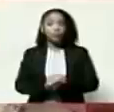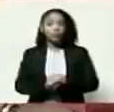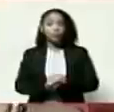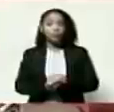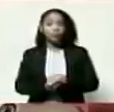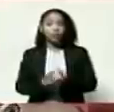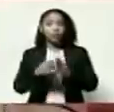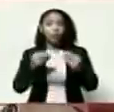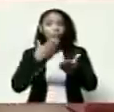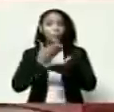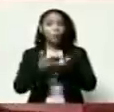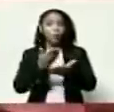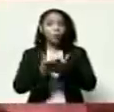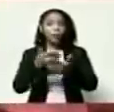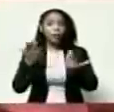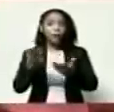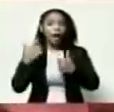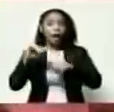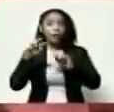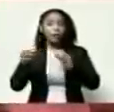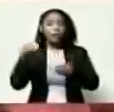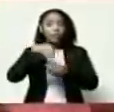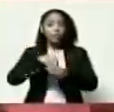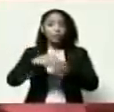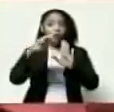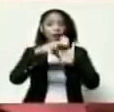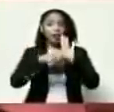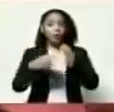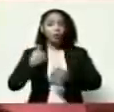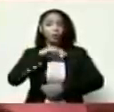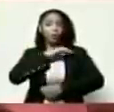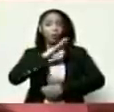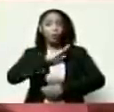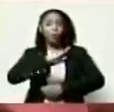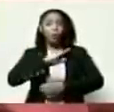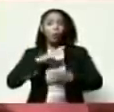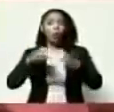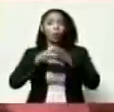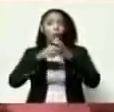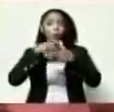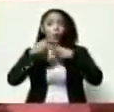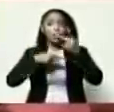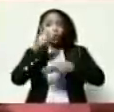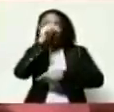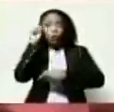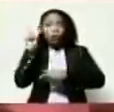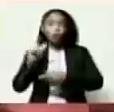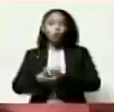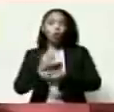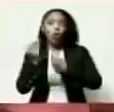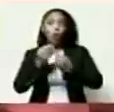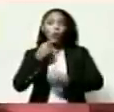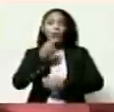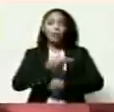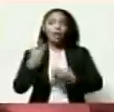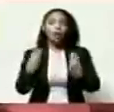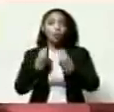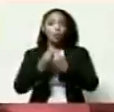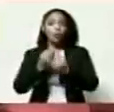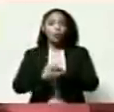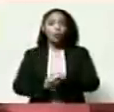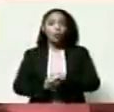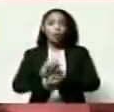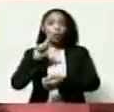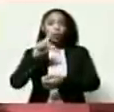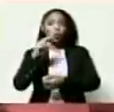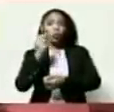nacieron todas las propuestas que están en el reglamento, en nuestro reglamento. Reglamento, como decía el compañero Luis